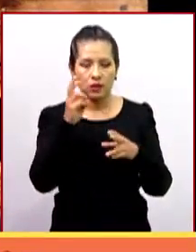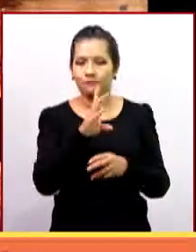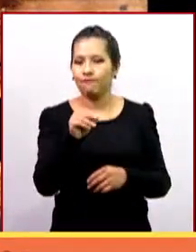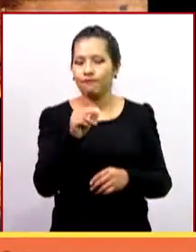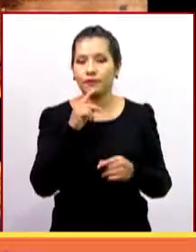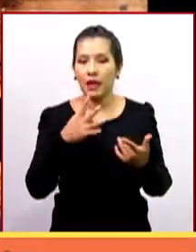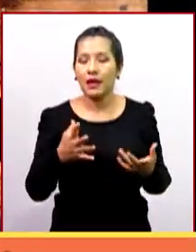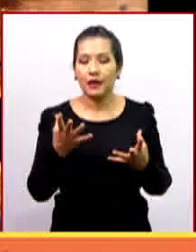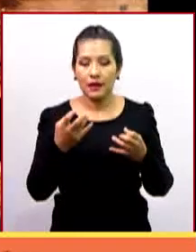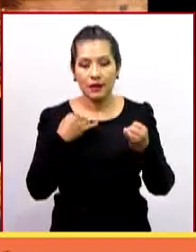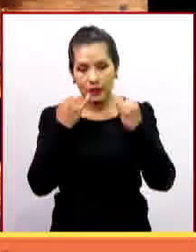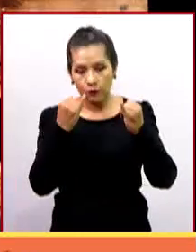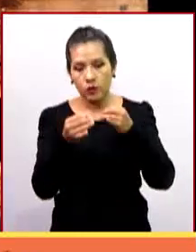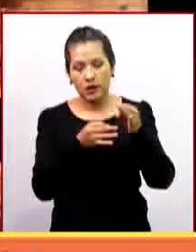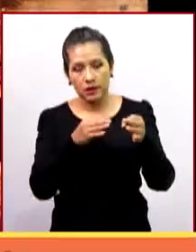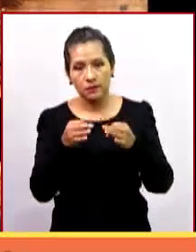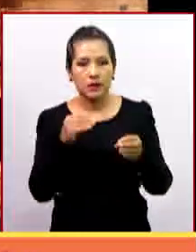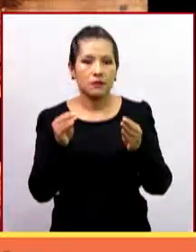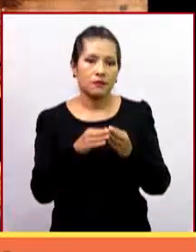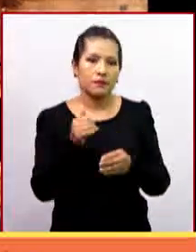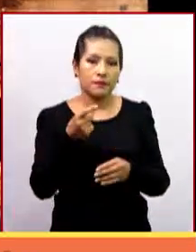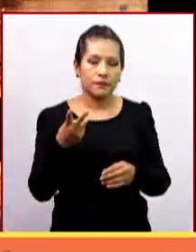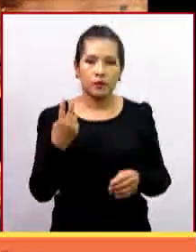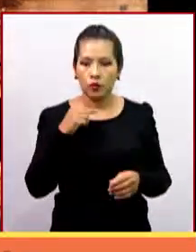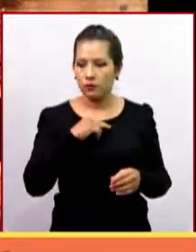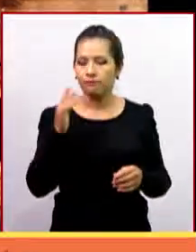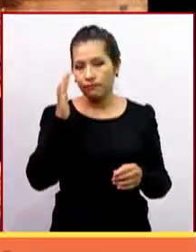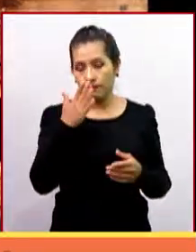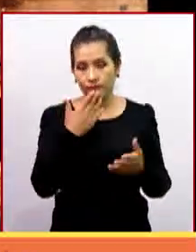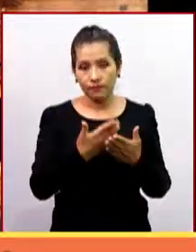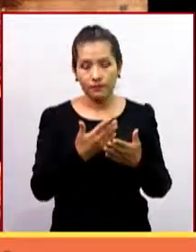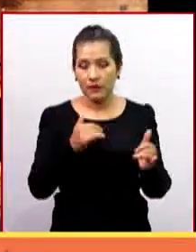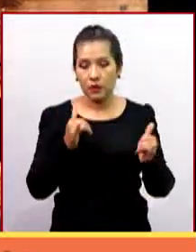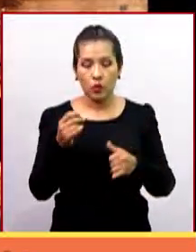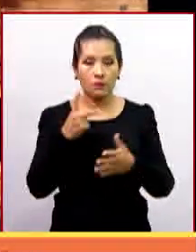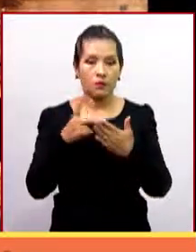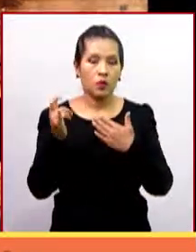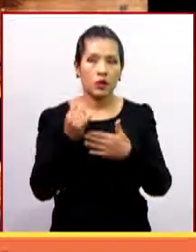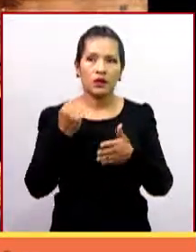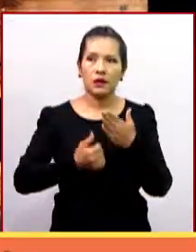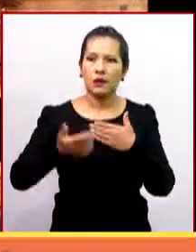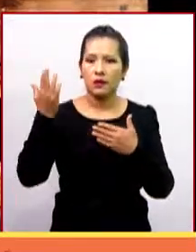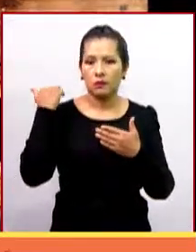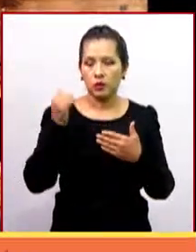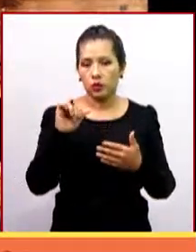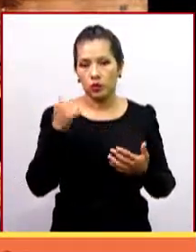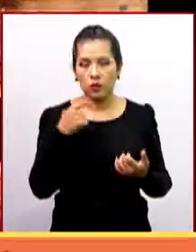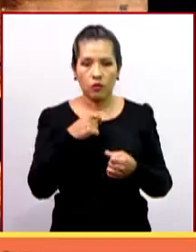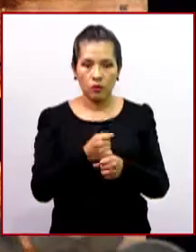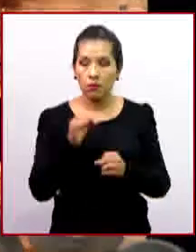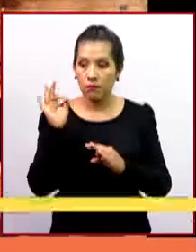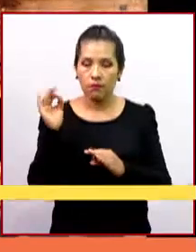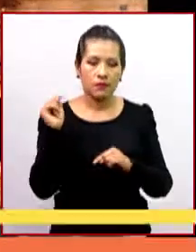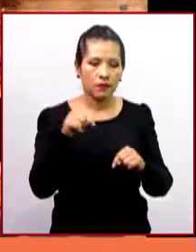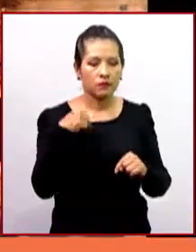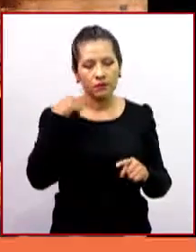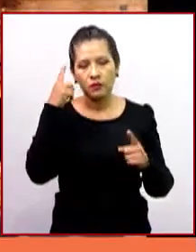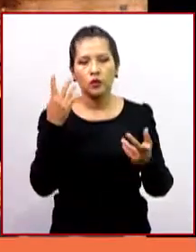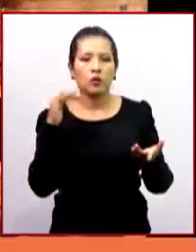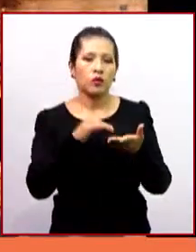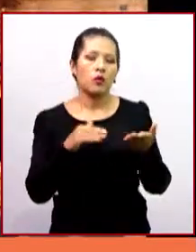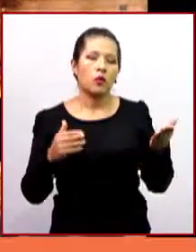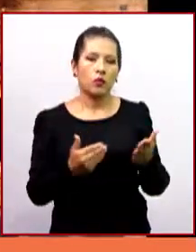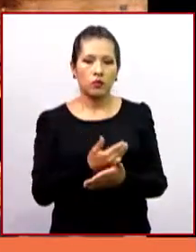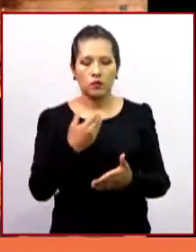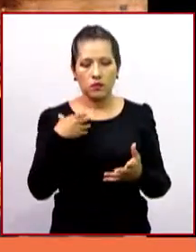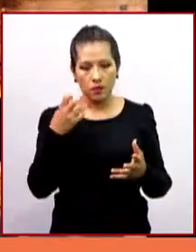necesidad de comunicar algo y nos fue muy bien con el proyecto del año pasado, que era otra obra, entonces este año volvimos a